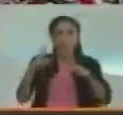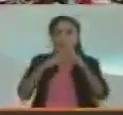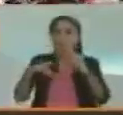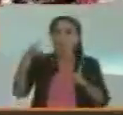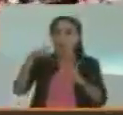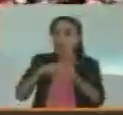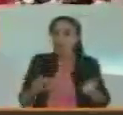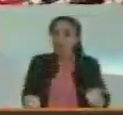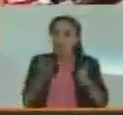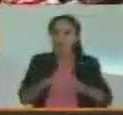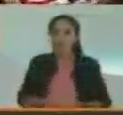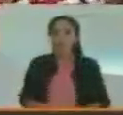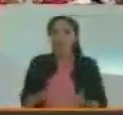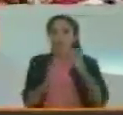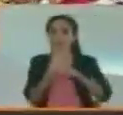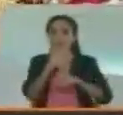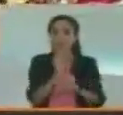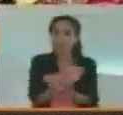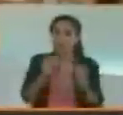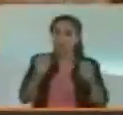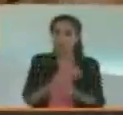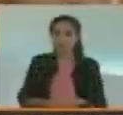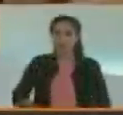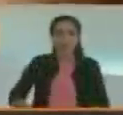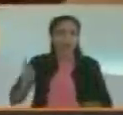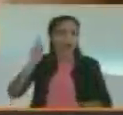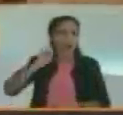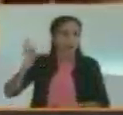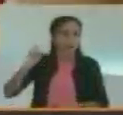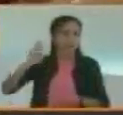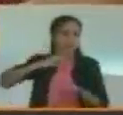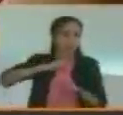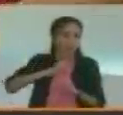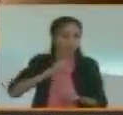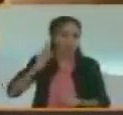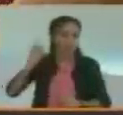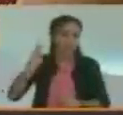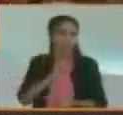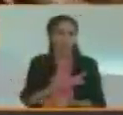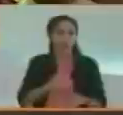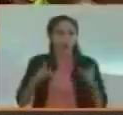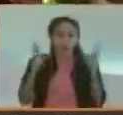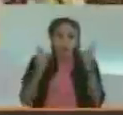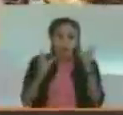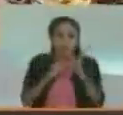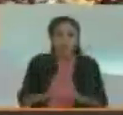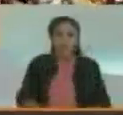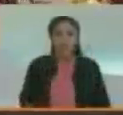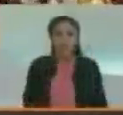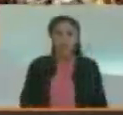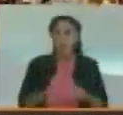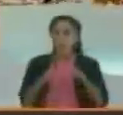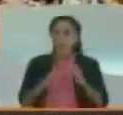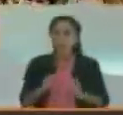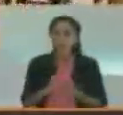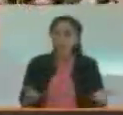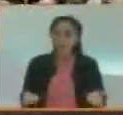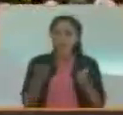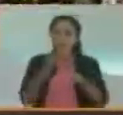a las 5 de la mañana al sonido de la Diana Carabobo. ¡Carabobo a la